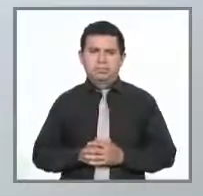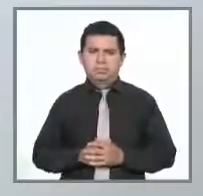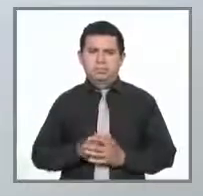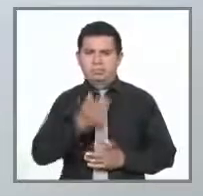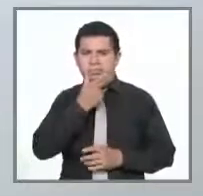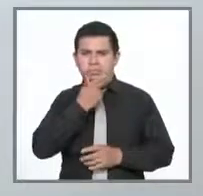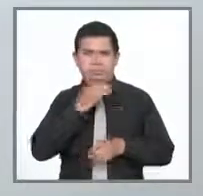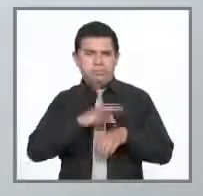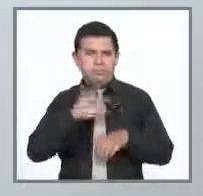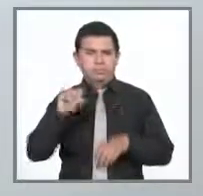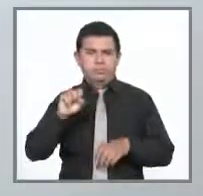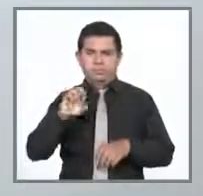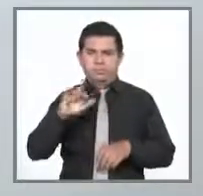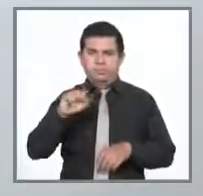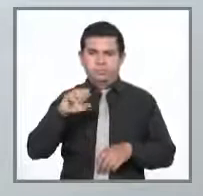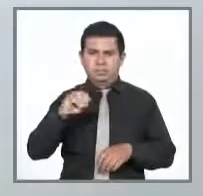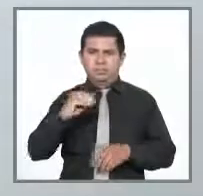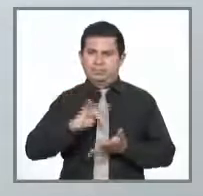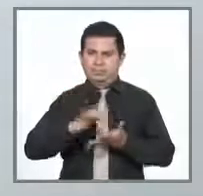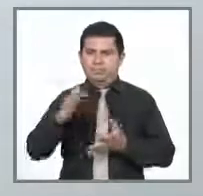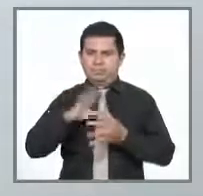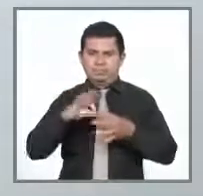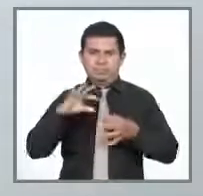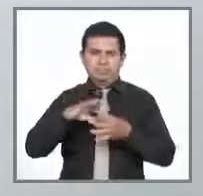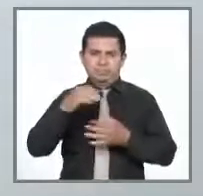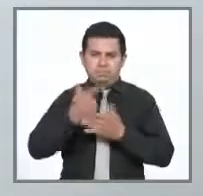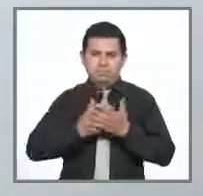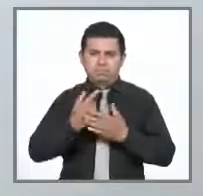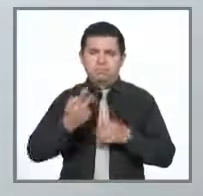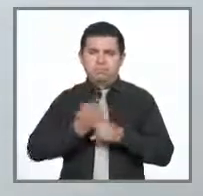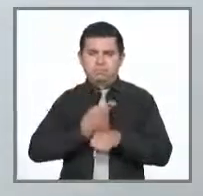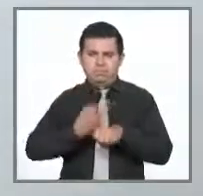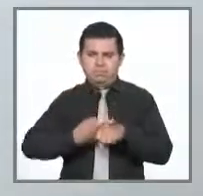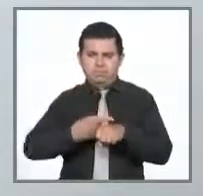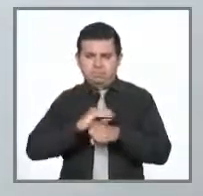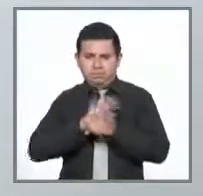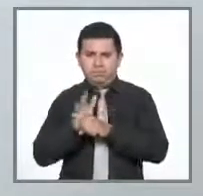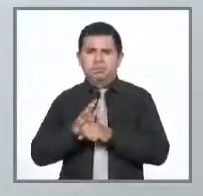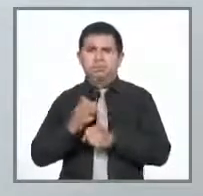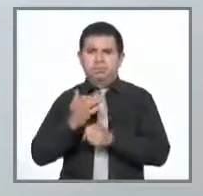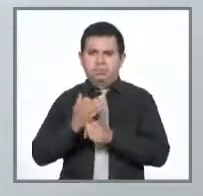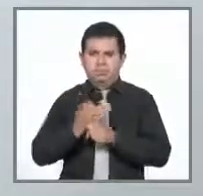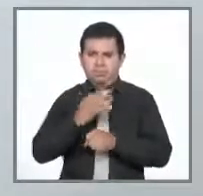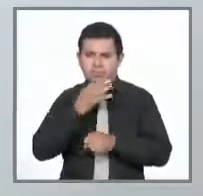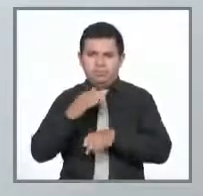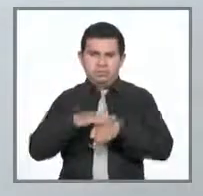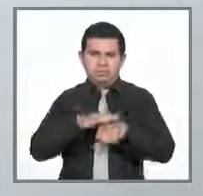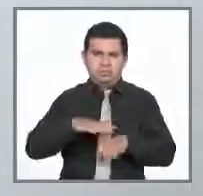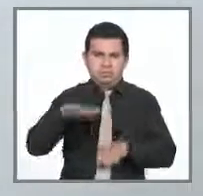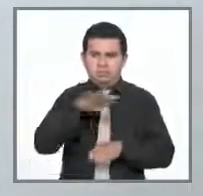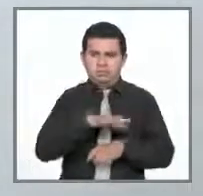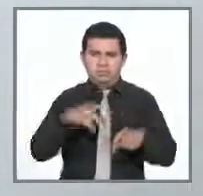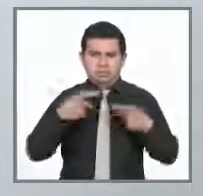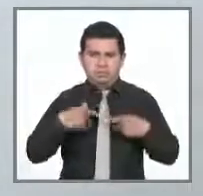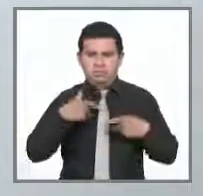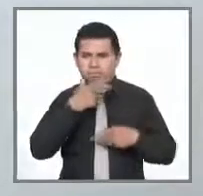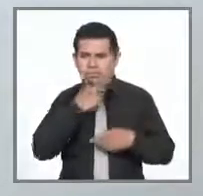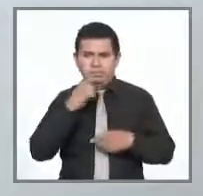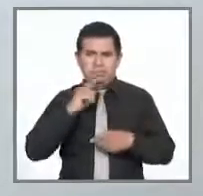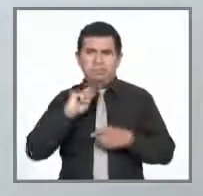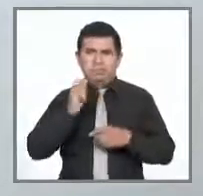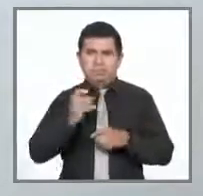doctor josé francisco muchas gracias en esta noche por presentarnos el panorama epidemiológico y seguimos recordándole a las y los guanteños